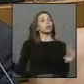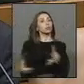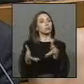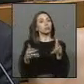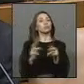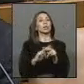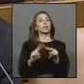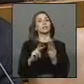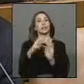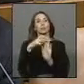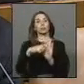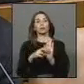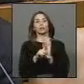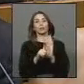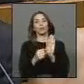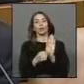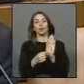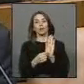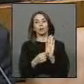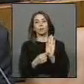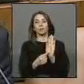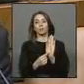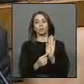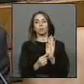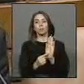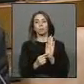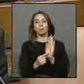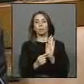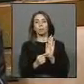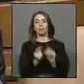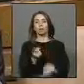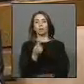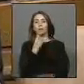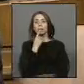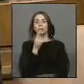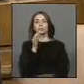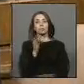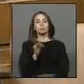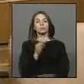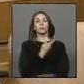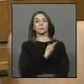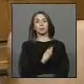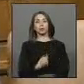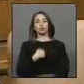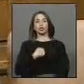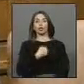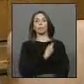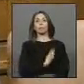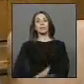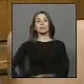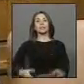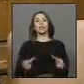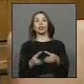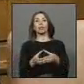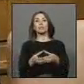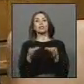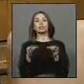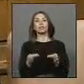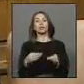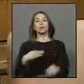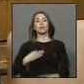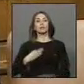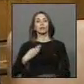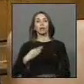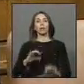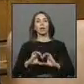proyecto de ley que efectivamente, y lo quiero ratificar como Presidenta de la Comisión de Seguridad Ciudadana de la